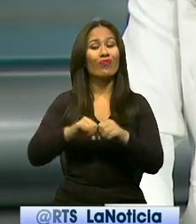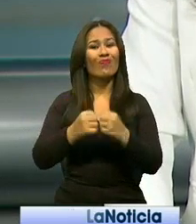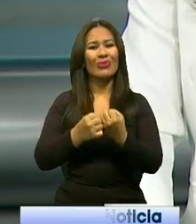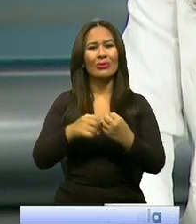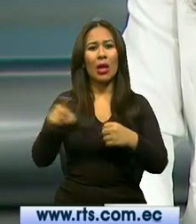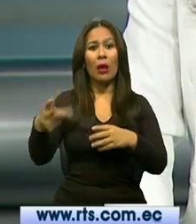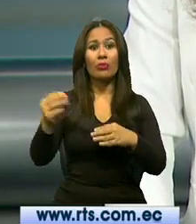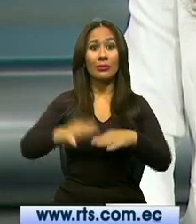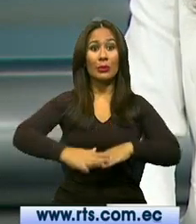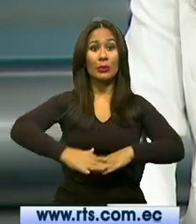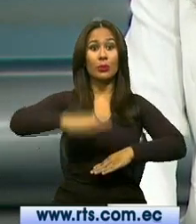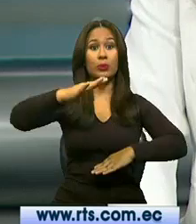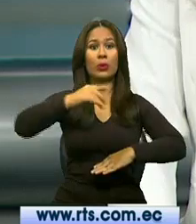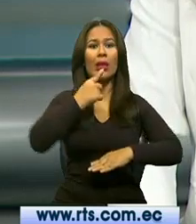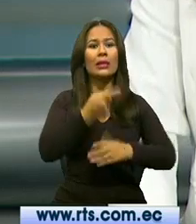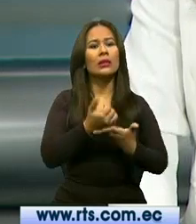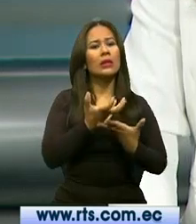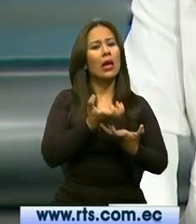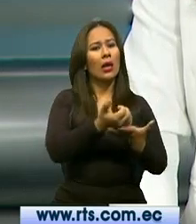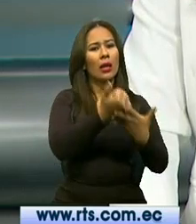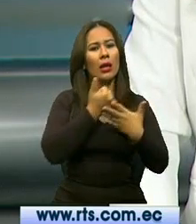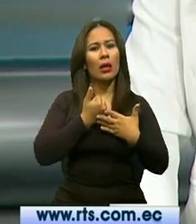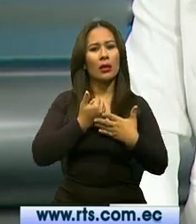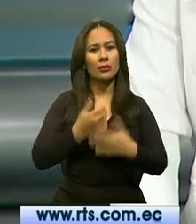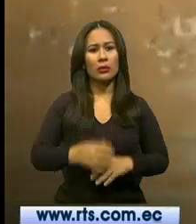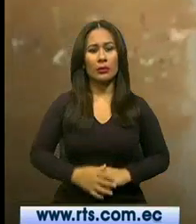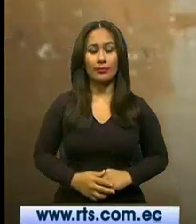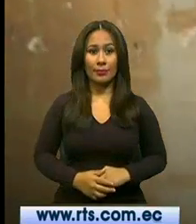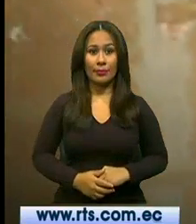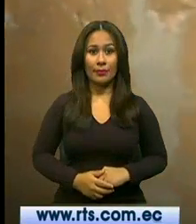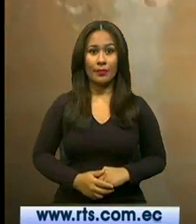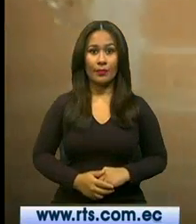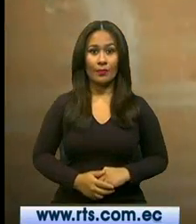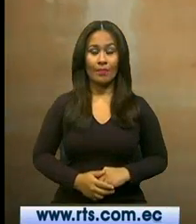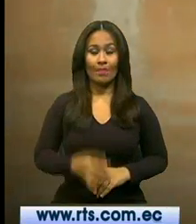Los afectados solicitan ayuda.